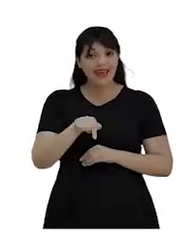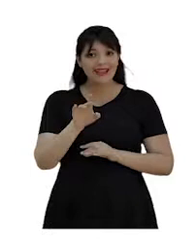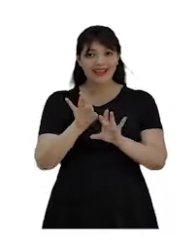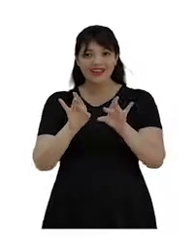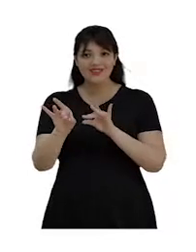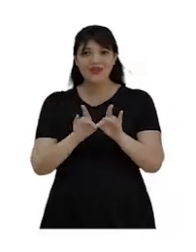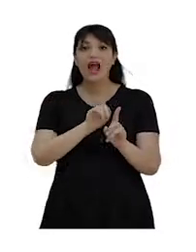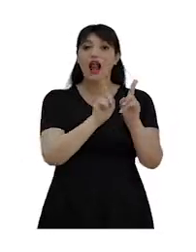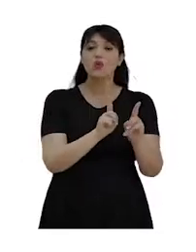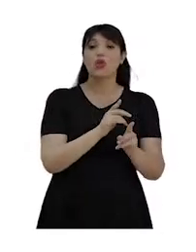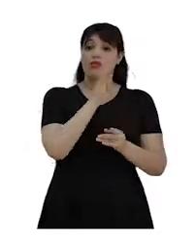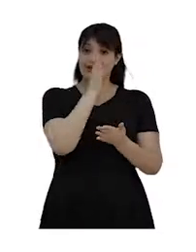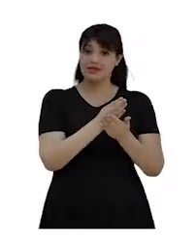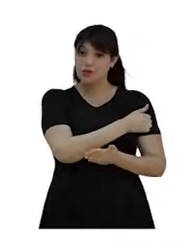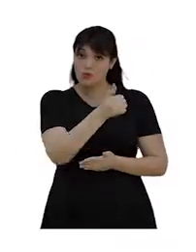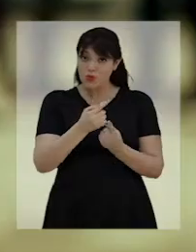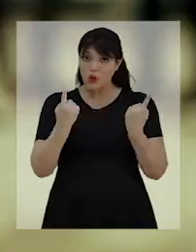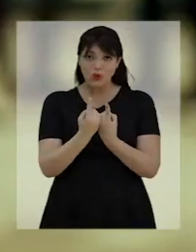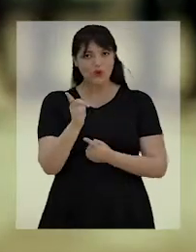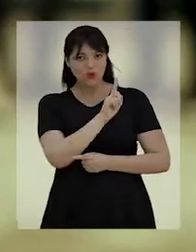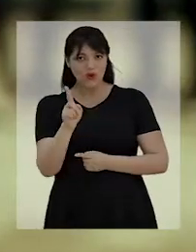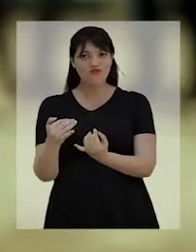Estas elecciones, no dejes que algunos decidan por todo.